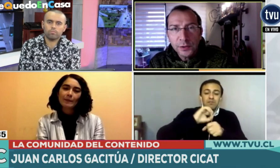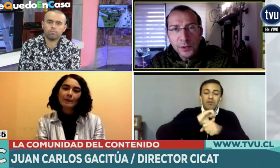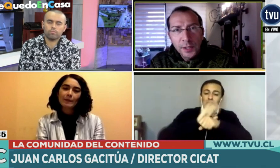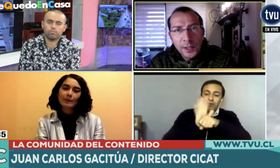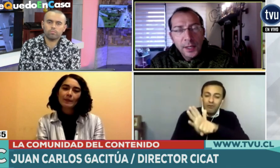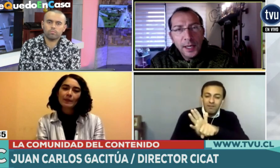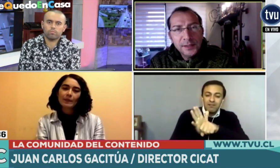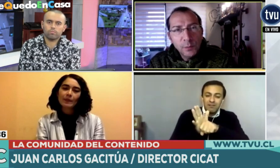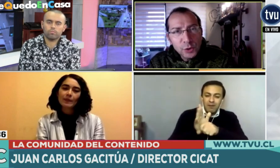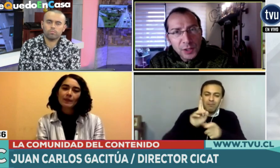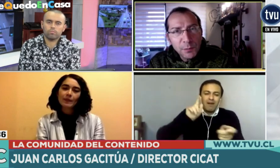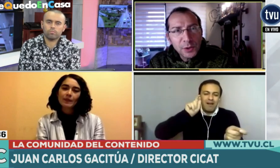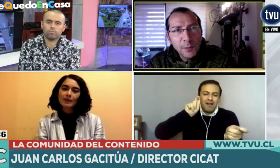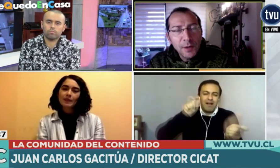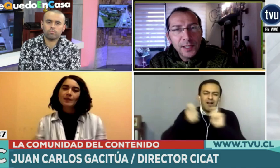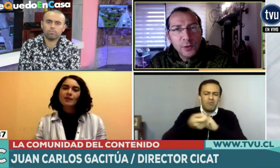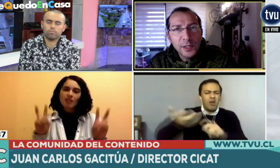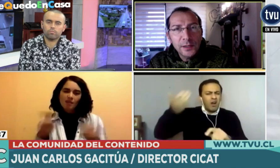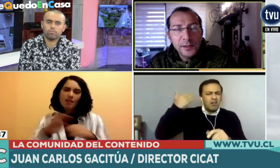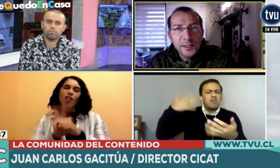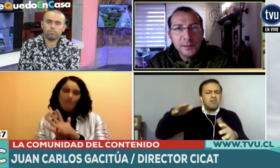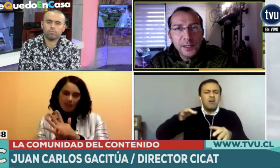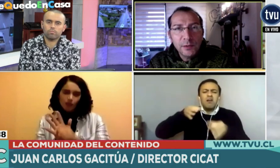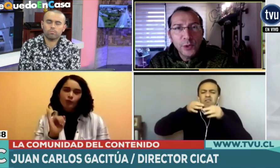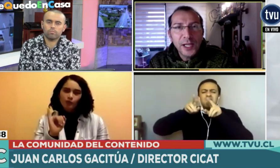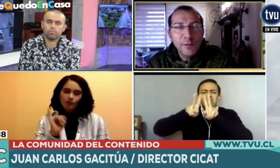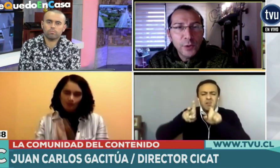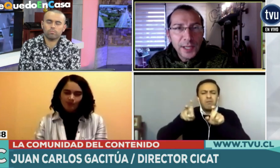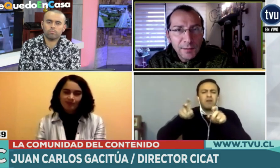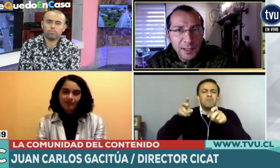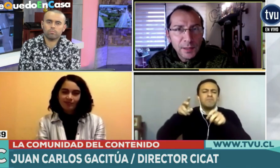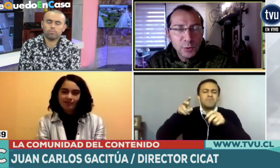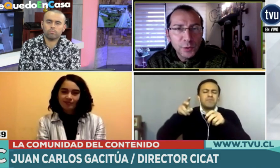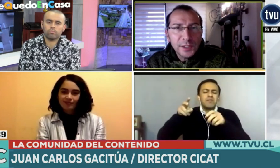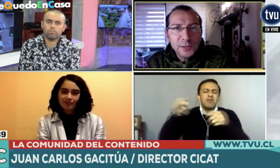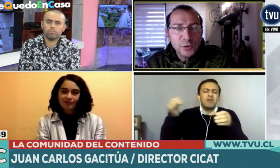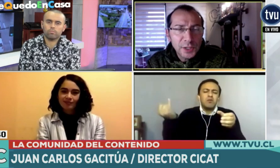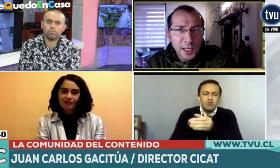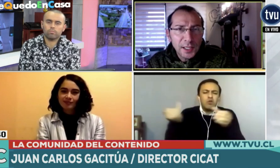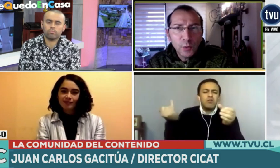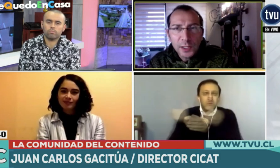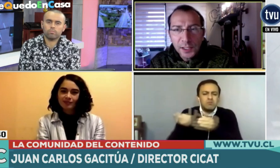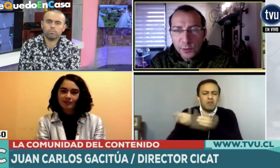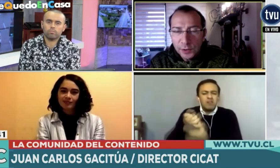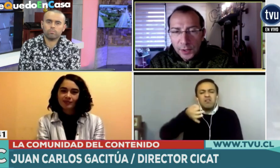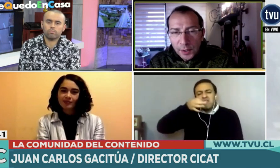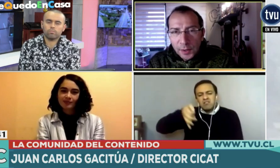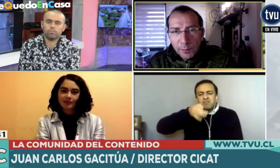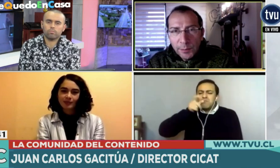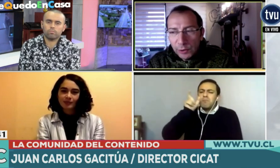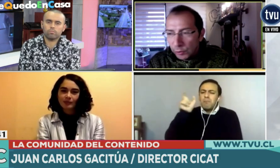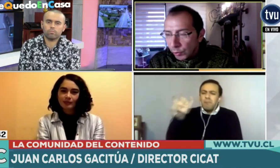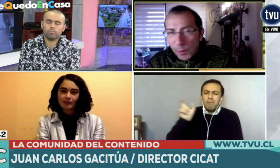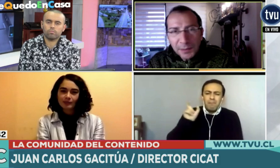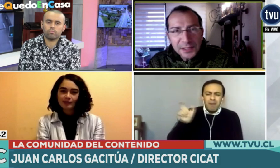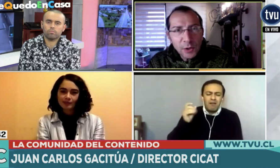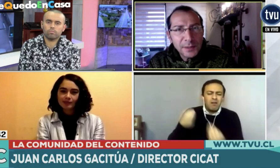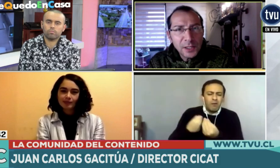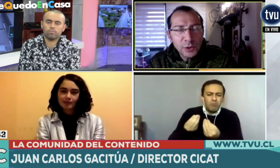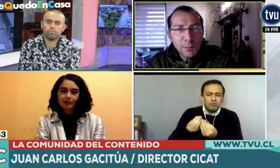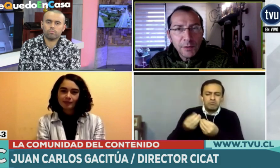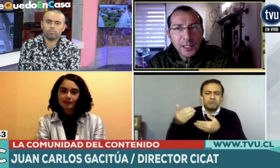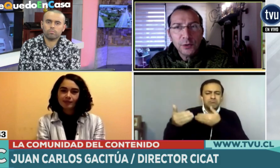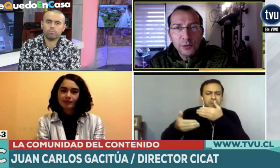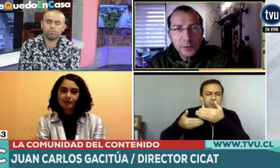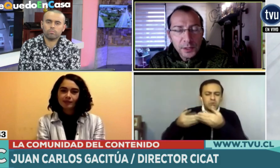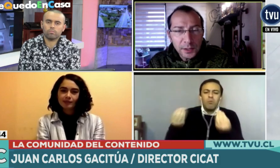de inclusión, hace mucho tiempo estamos hablando de comunidades vulnerables desde el punto de vista social, educativo, pero no hemos pasado